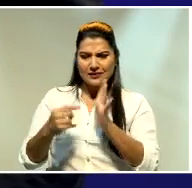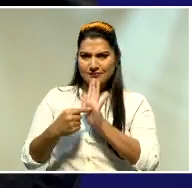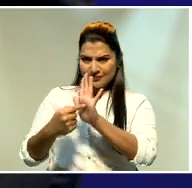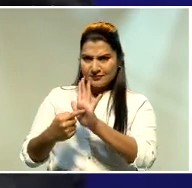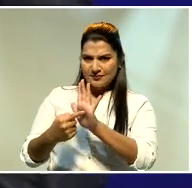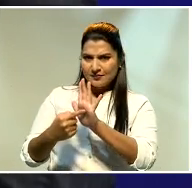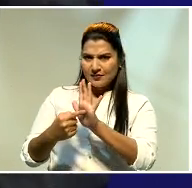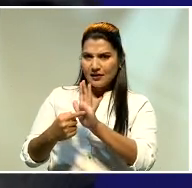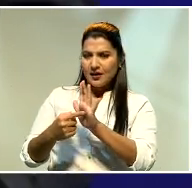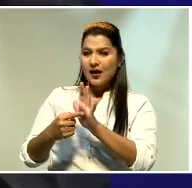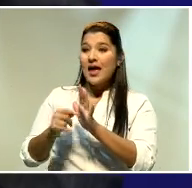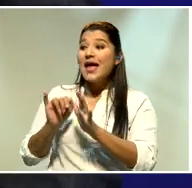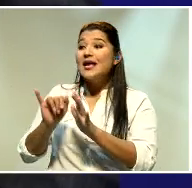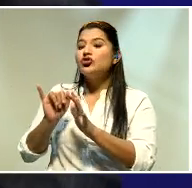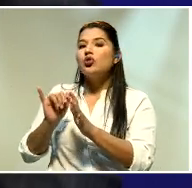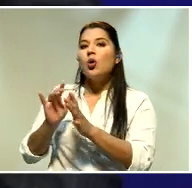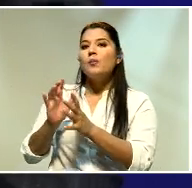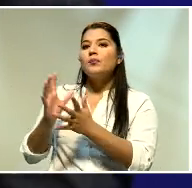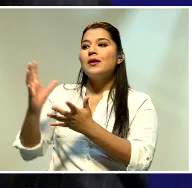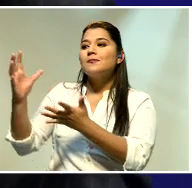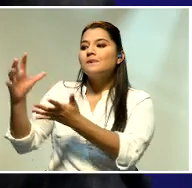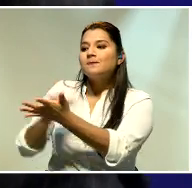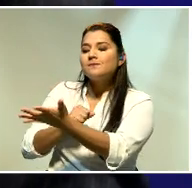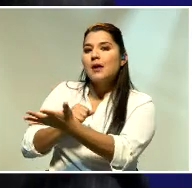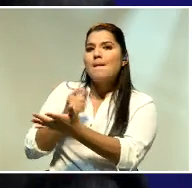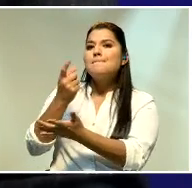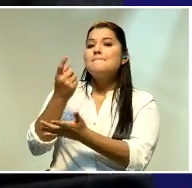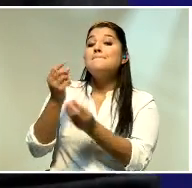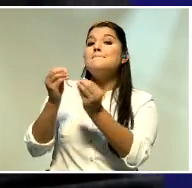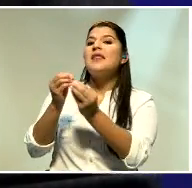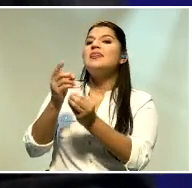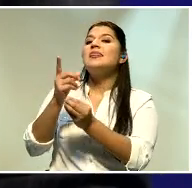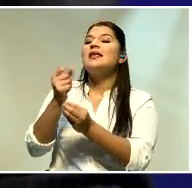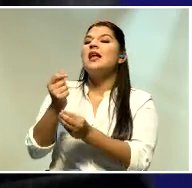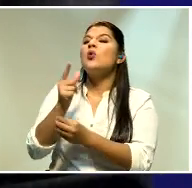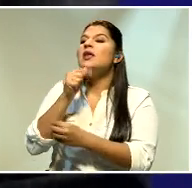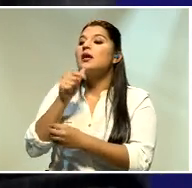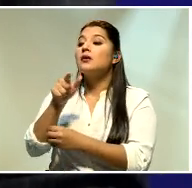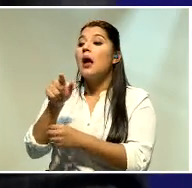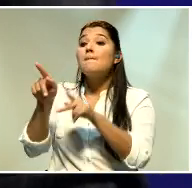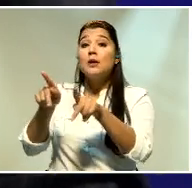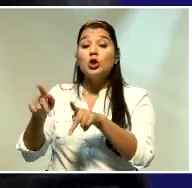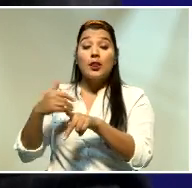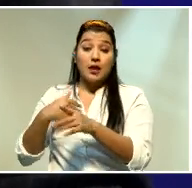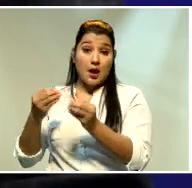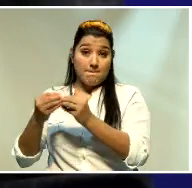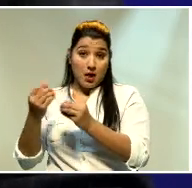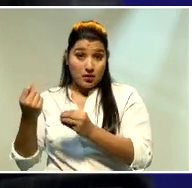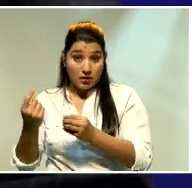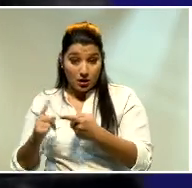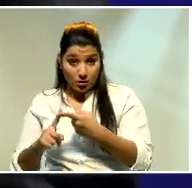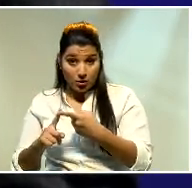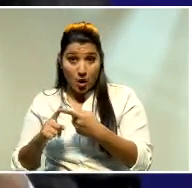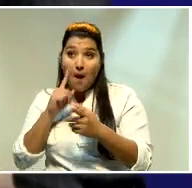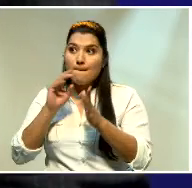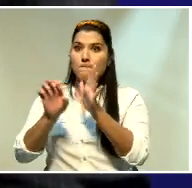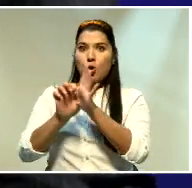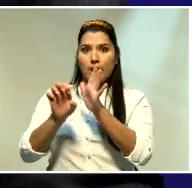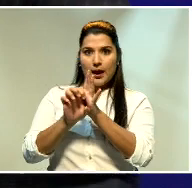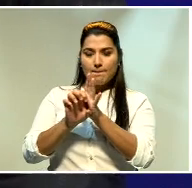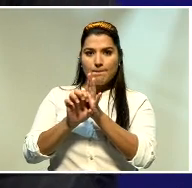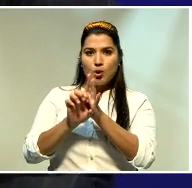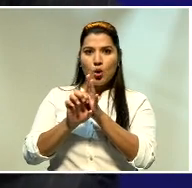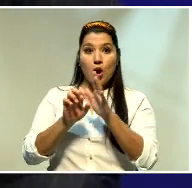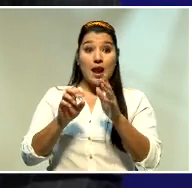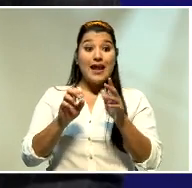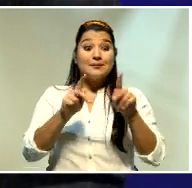decir, capta más recursos de quien más tiene. Y ahí de quienes estamos hablando, la parte de renta, toca a quienes generan rentas, y eso no es la gente más humilde,